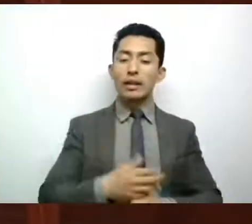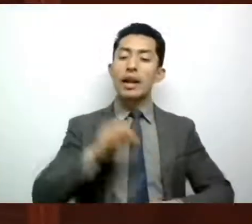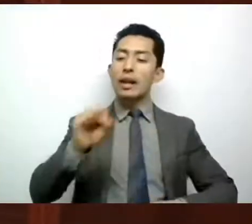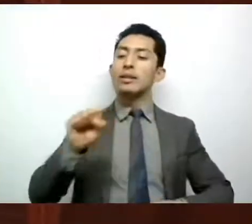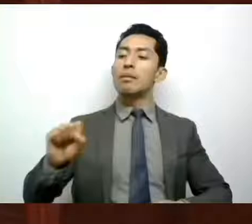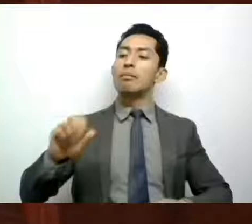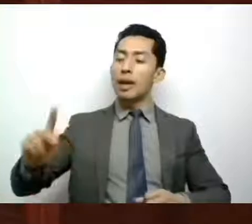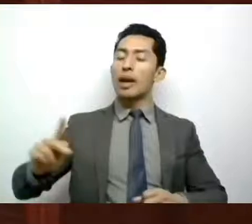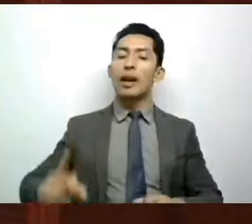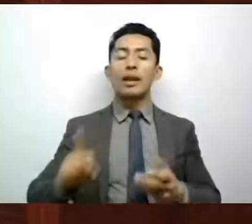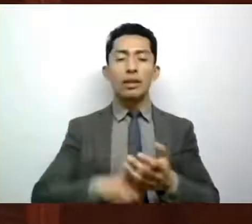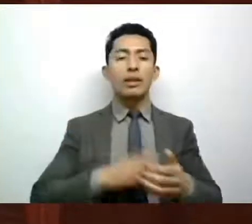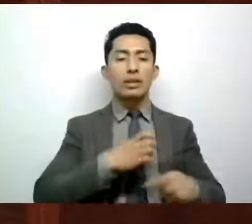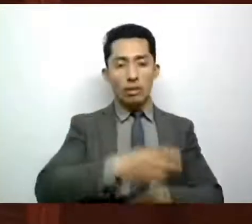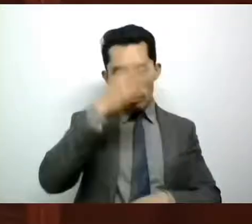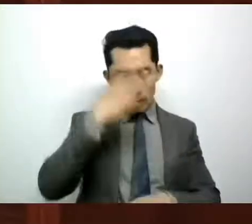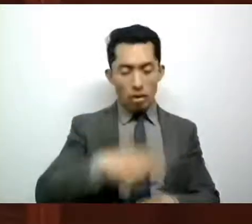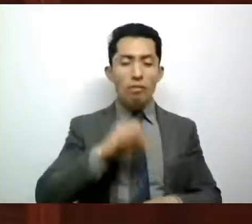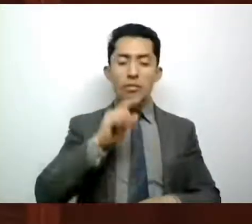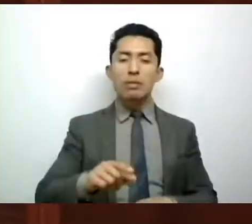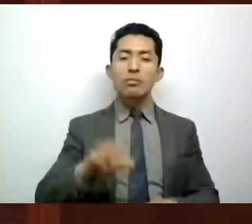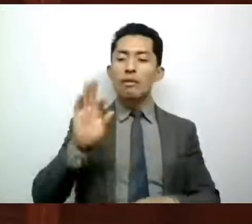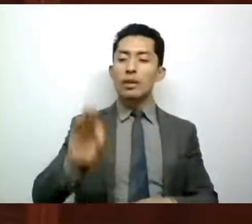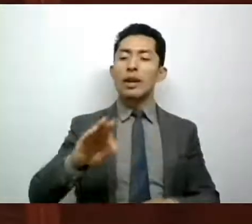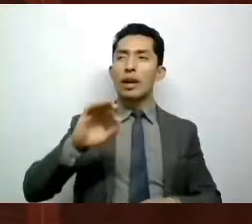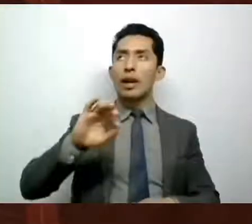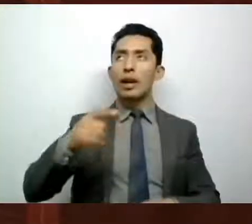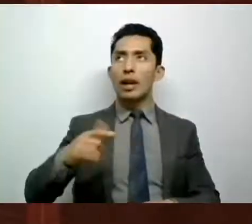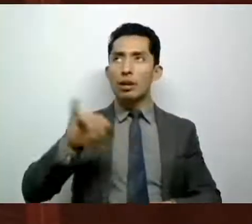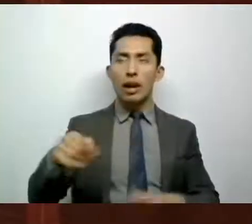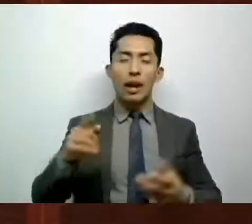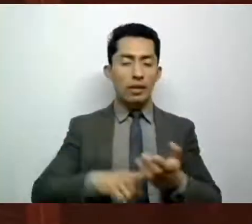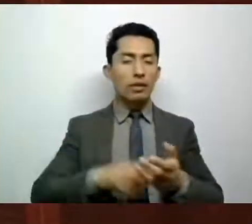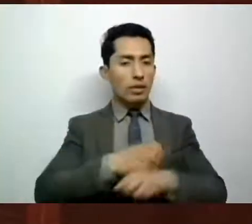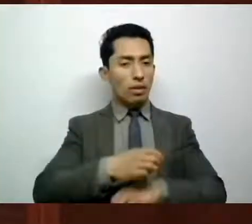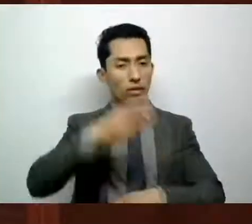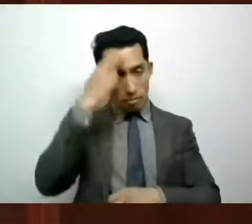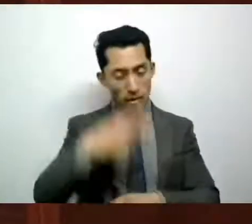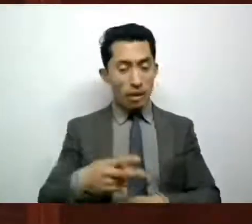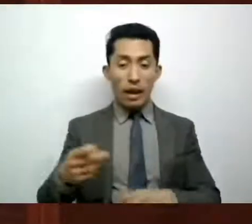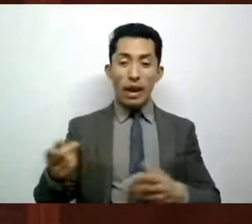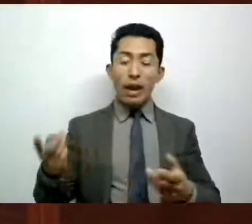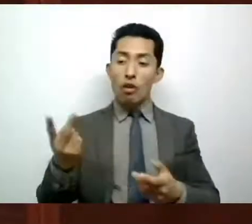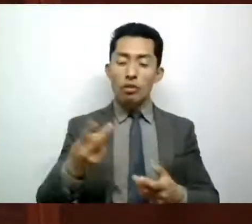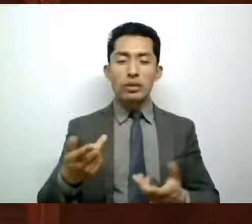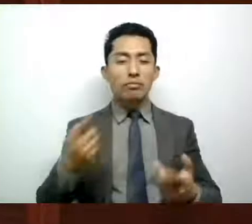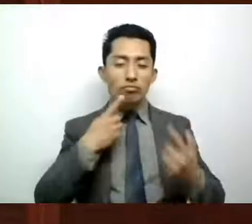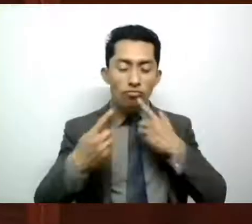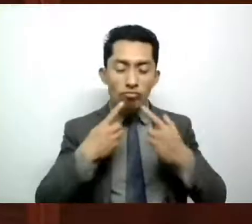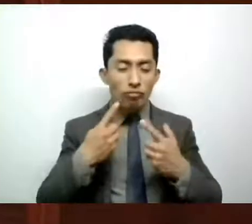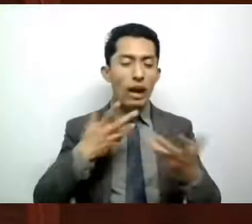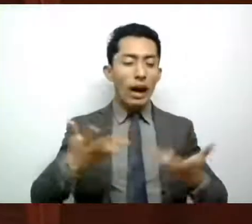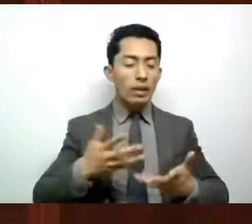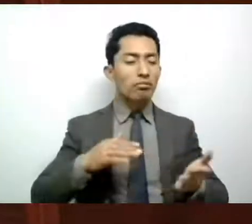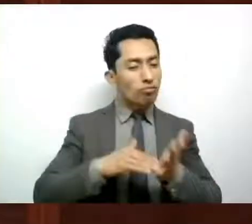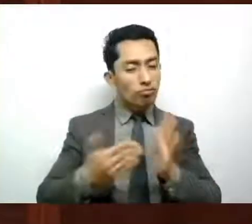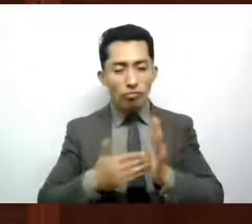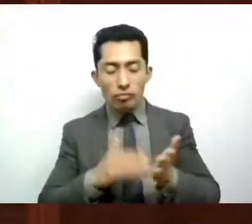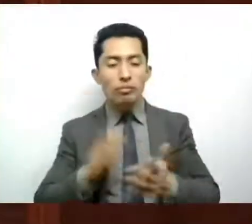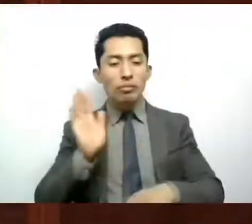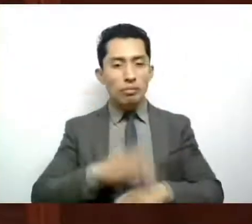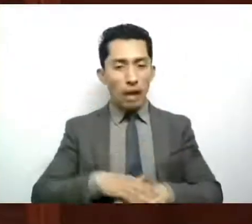Seguridad del Estado de México y la Fiscalía General de Justicia del Estado de México han implementado